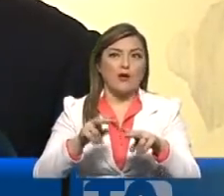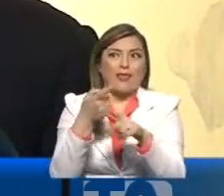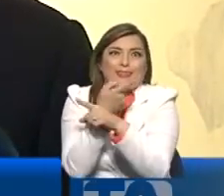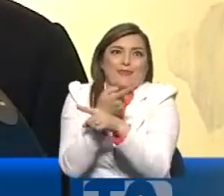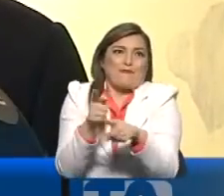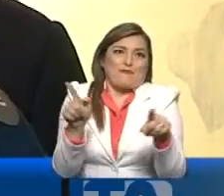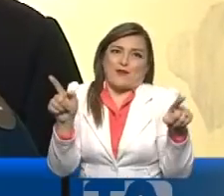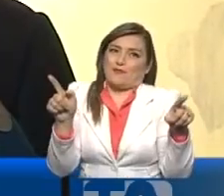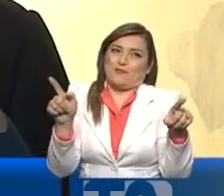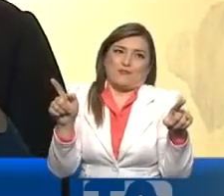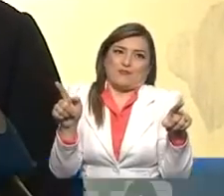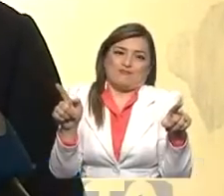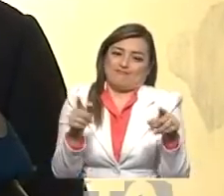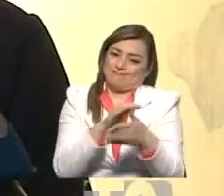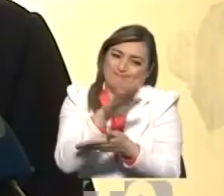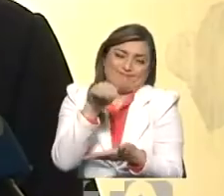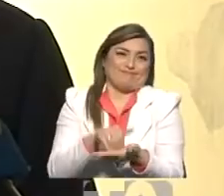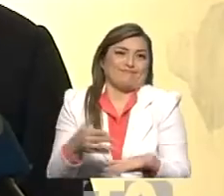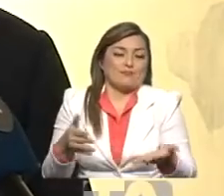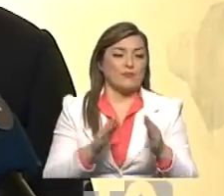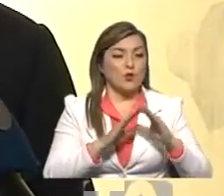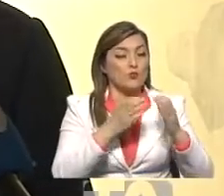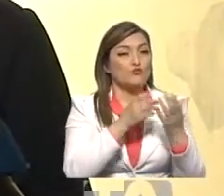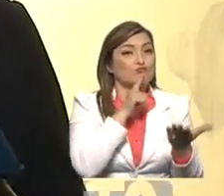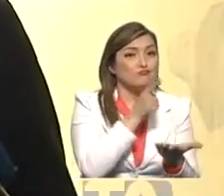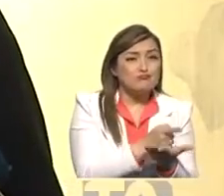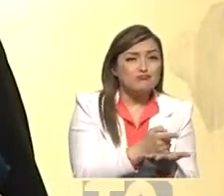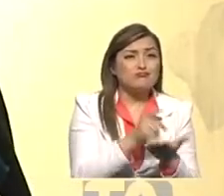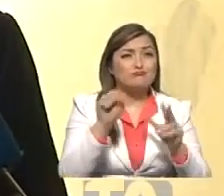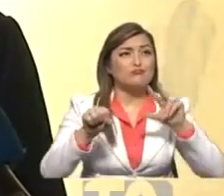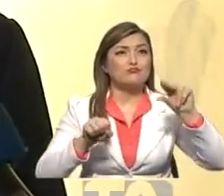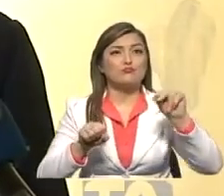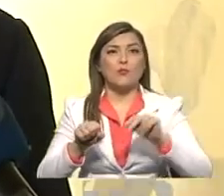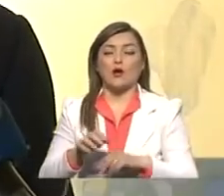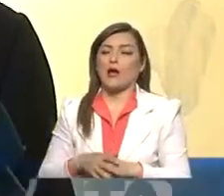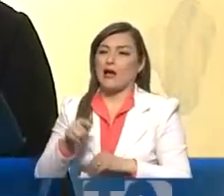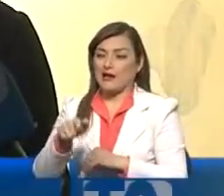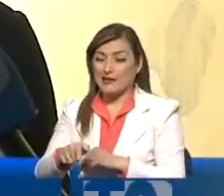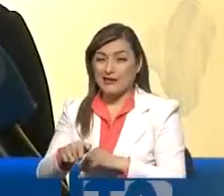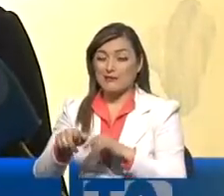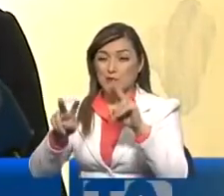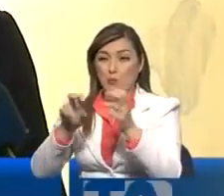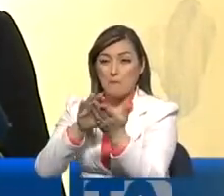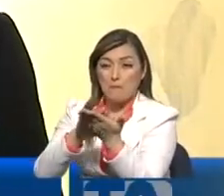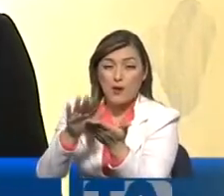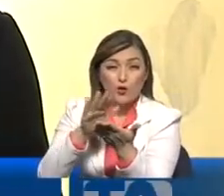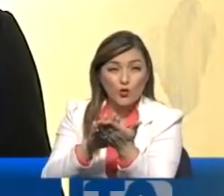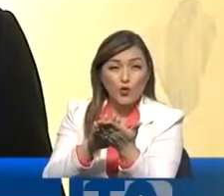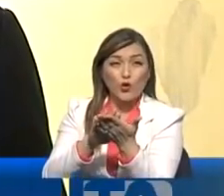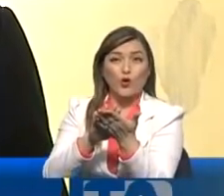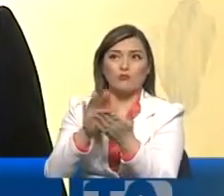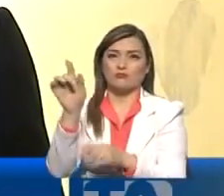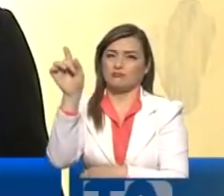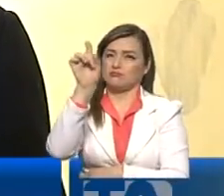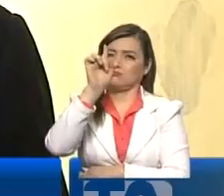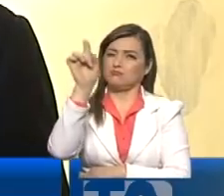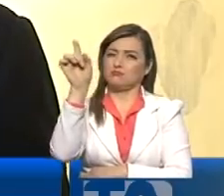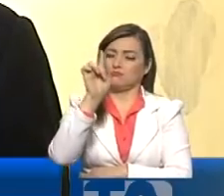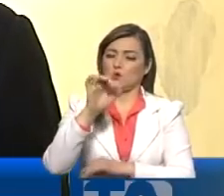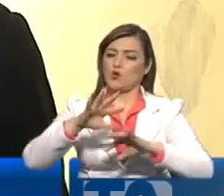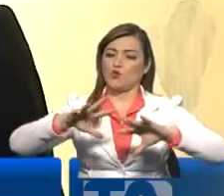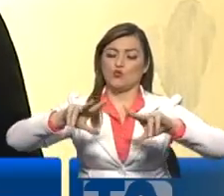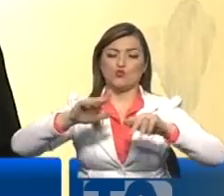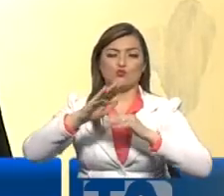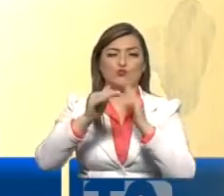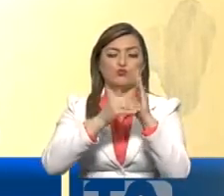van a mantener. Aquí no va a haber comisión de la verdad. Aquí no va a haber impunidad. Jamás van a haber amnistías o perdones sobre actos contra